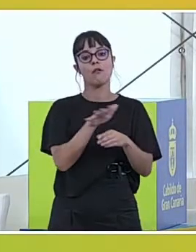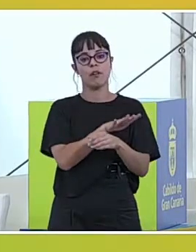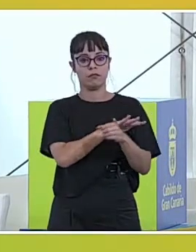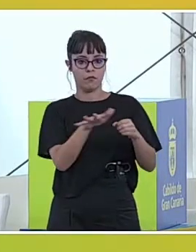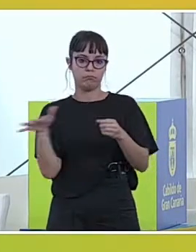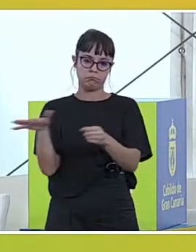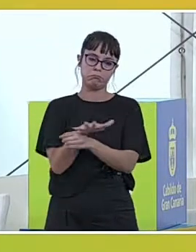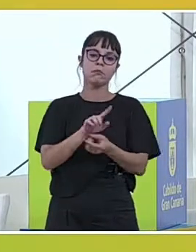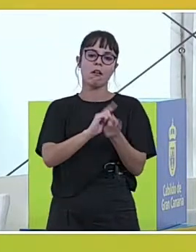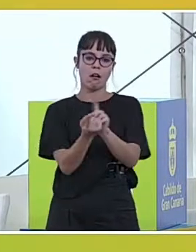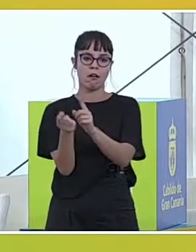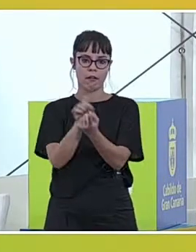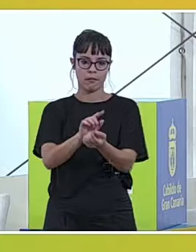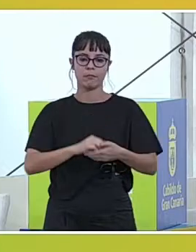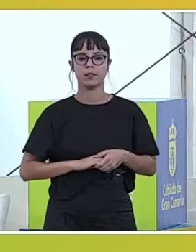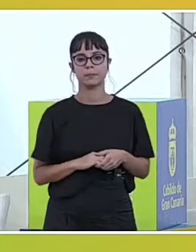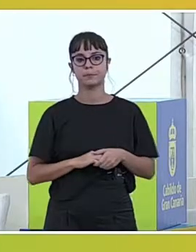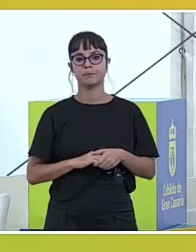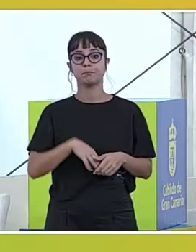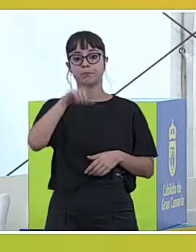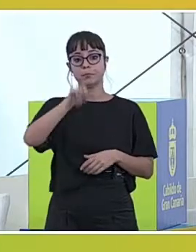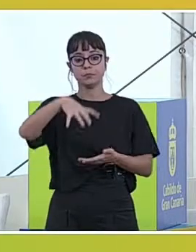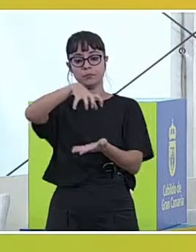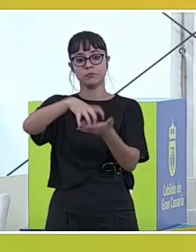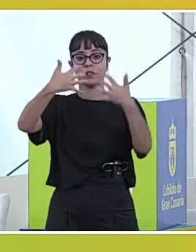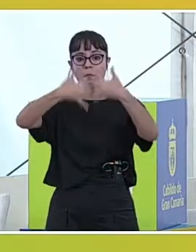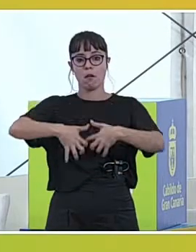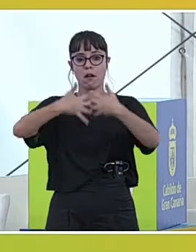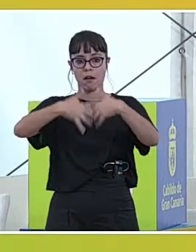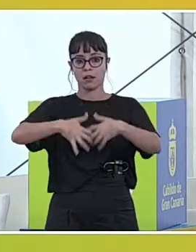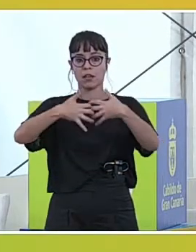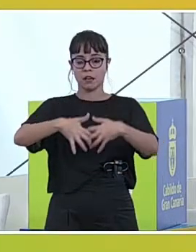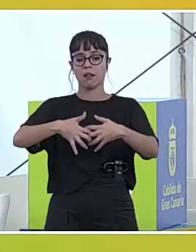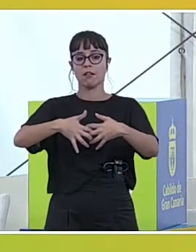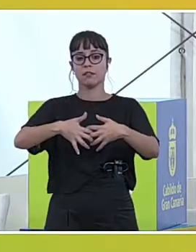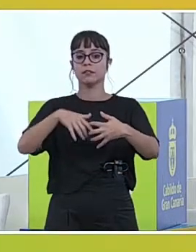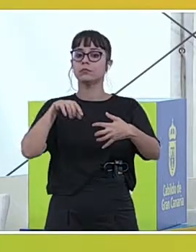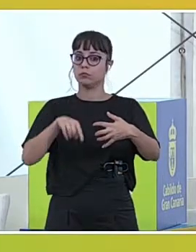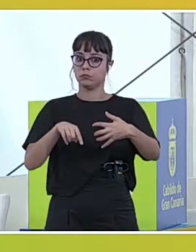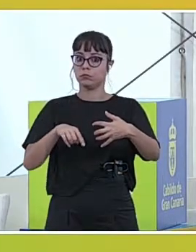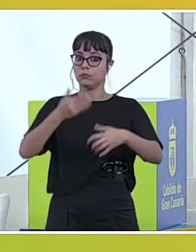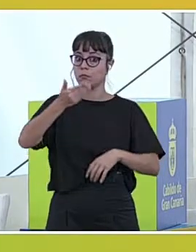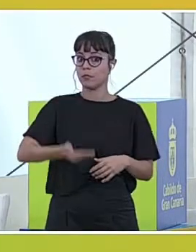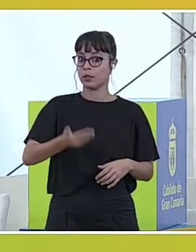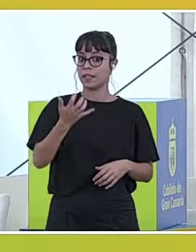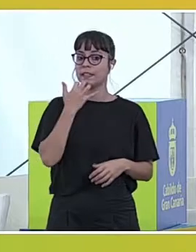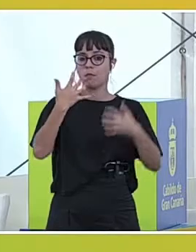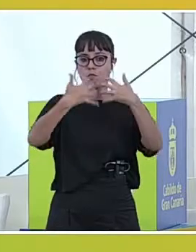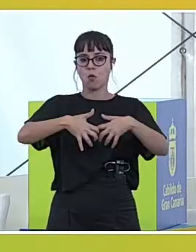salmuera. Por supuesto, la conversión de la planta desaladora es uno de los principales factores. A mayor